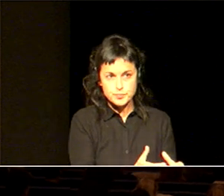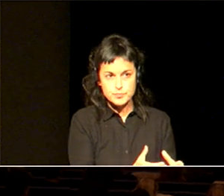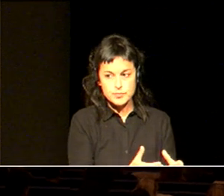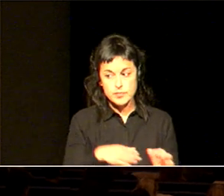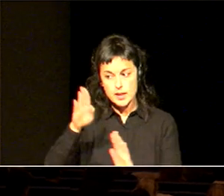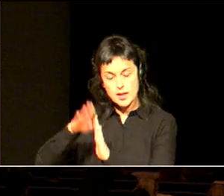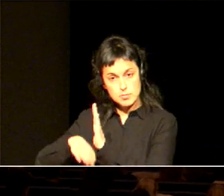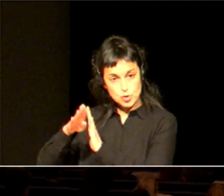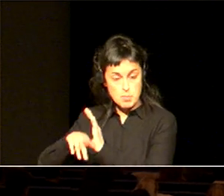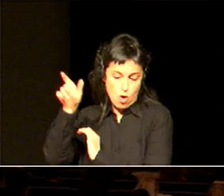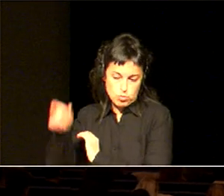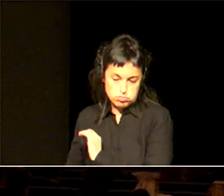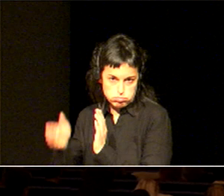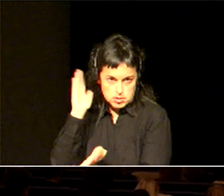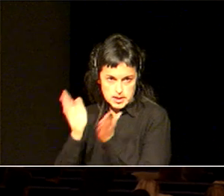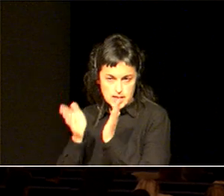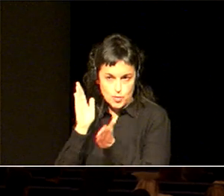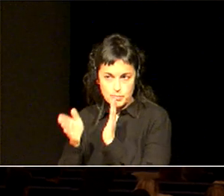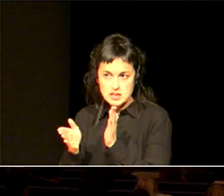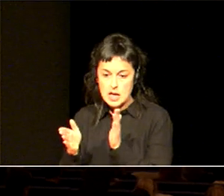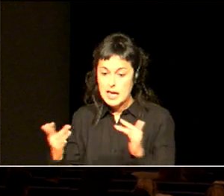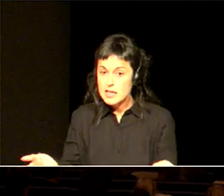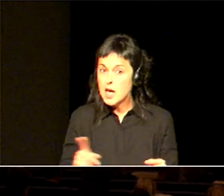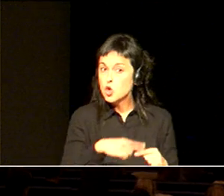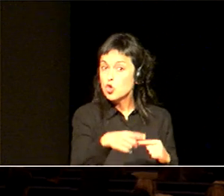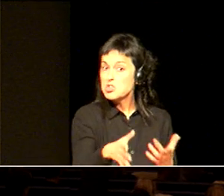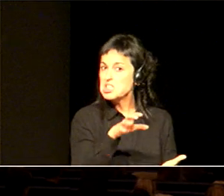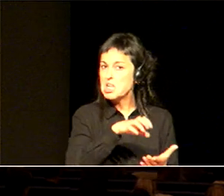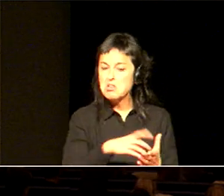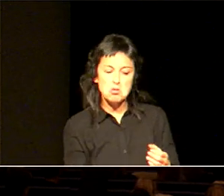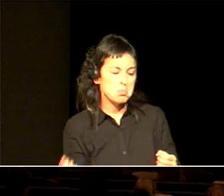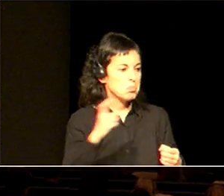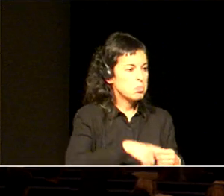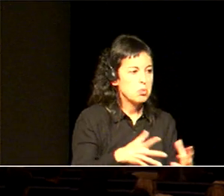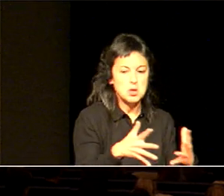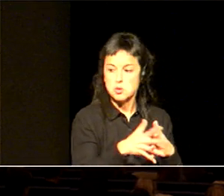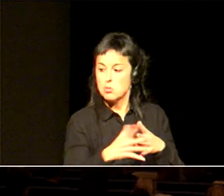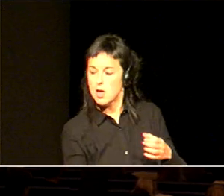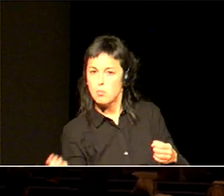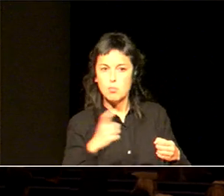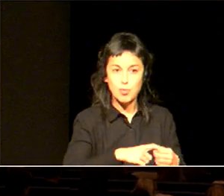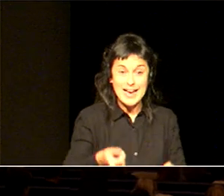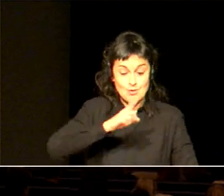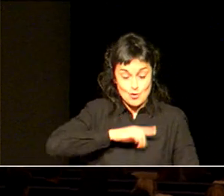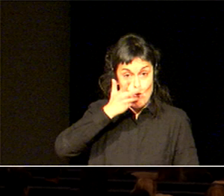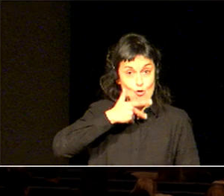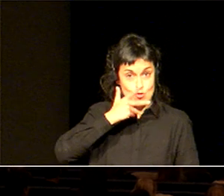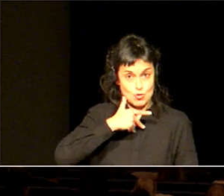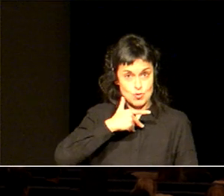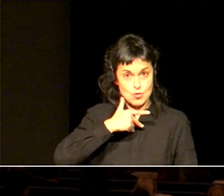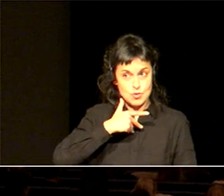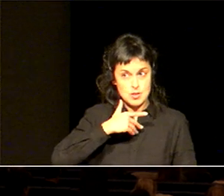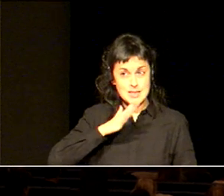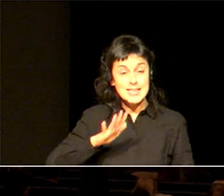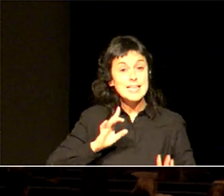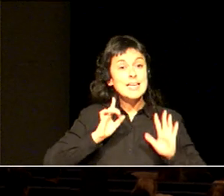OSATUS, la terapeuta, formaba parte de la vida cotidiana del centro, de la estructura del centro, los conocía, y hemos vivido 6 casos,